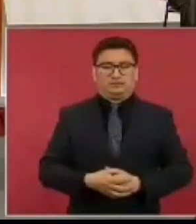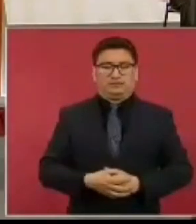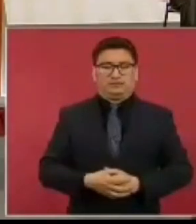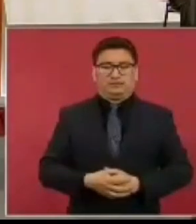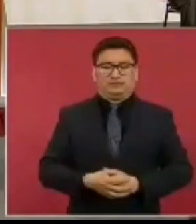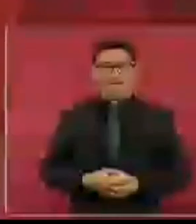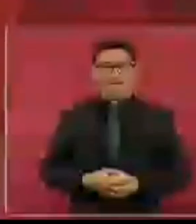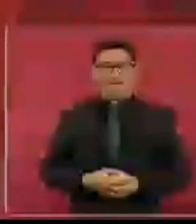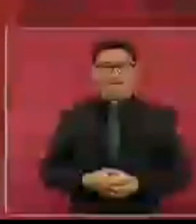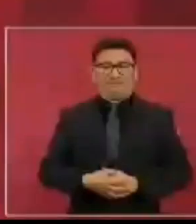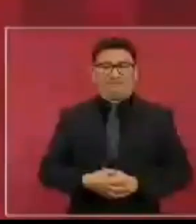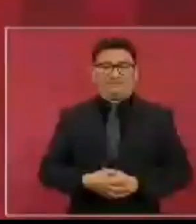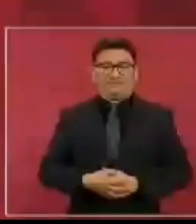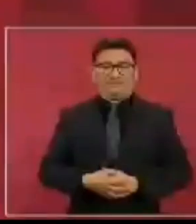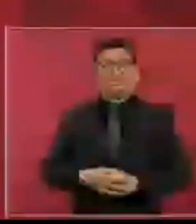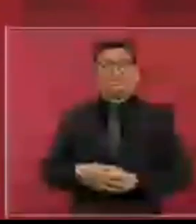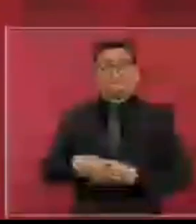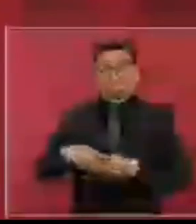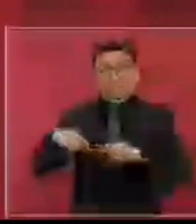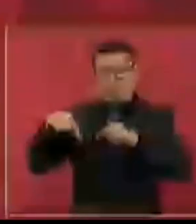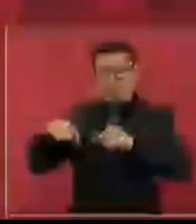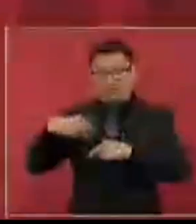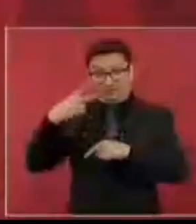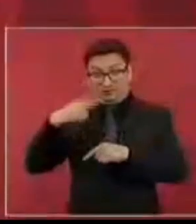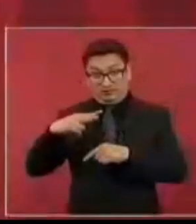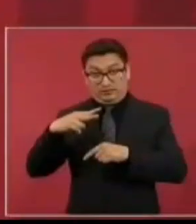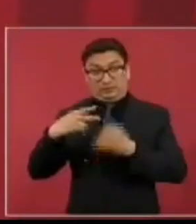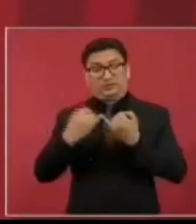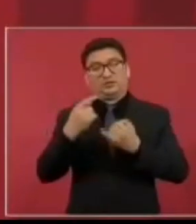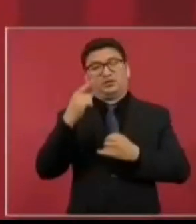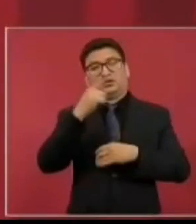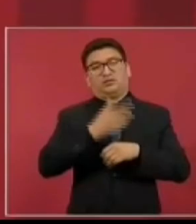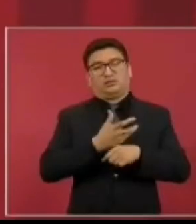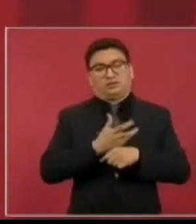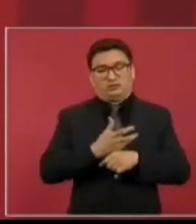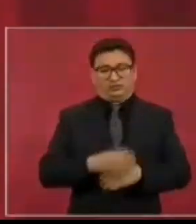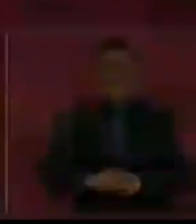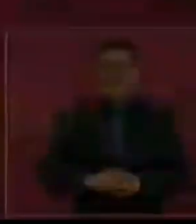Los de aquí y los de allá.